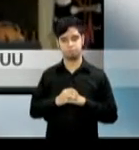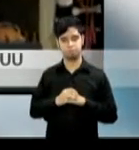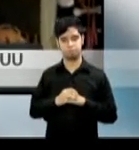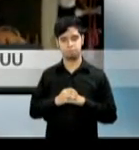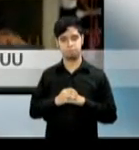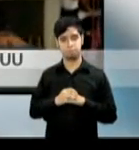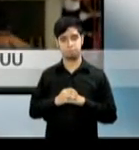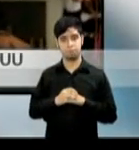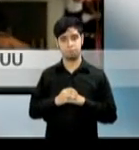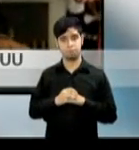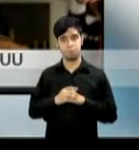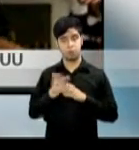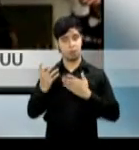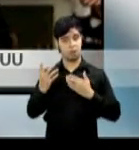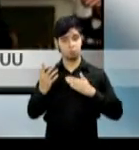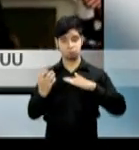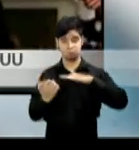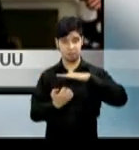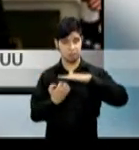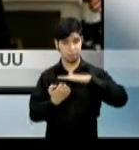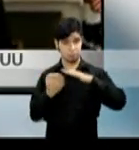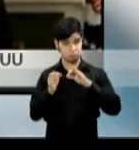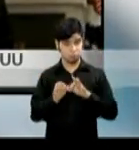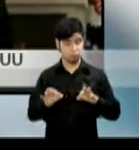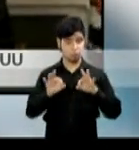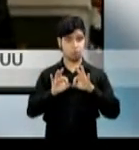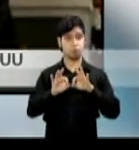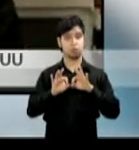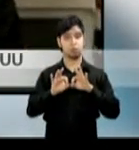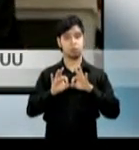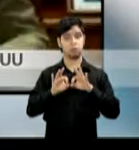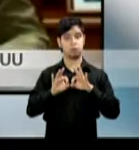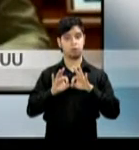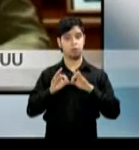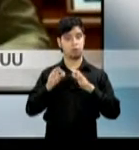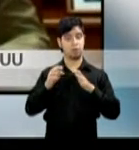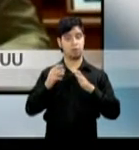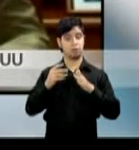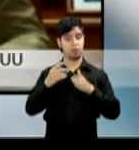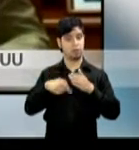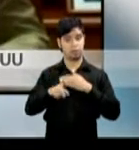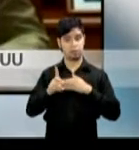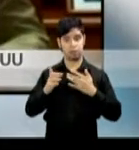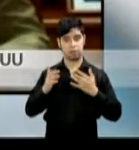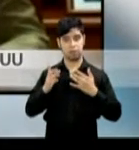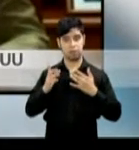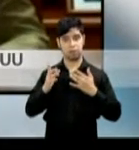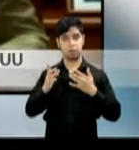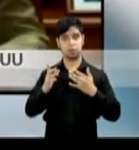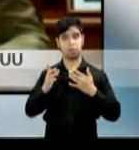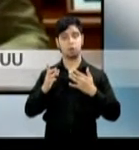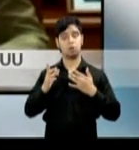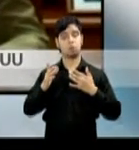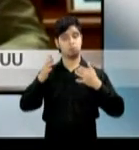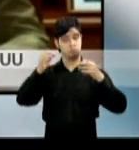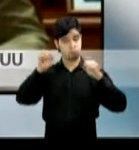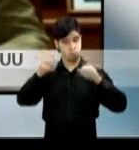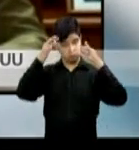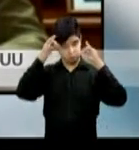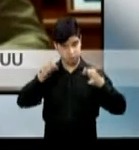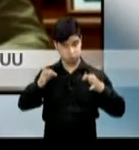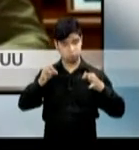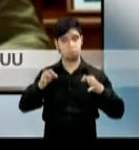unos elementos pragmáticos, decisionales, que están fundamentados en lo que el Congreso pueda decidir, un Congreso republicano,